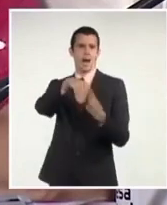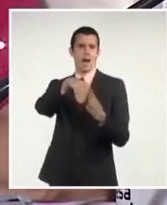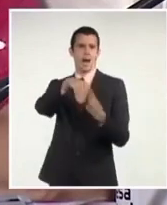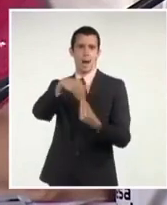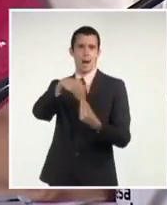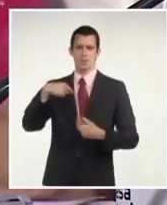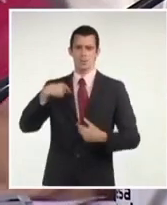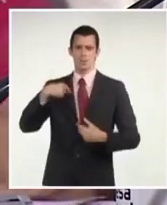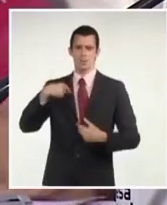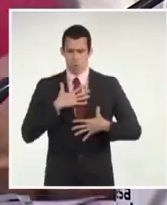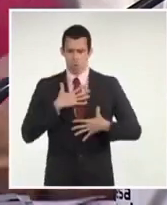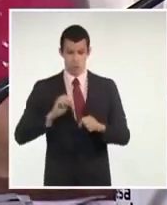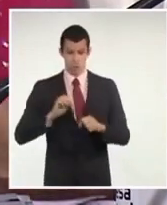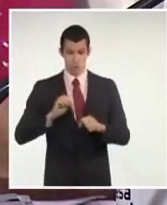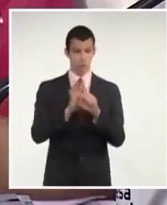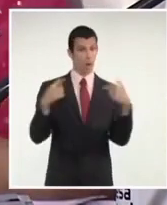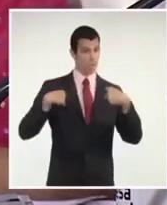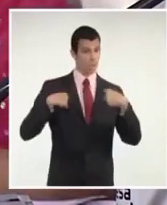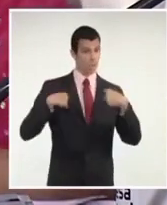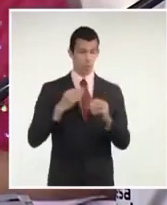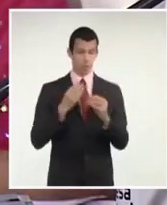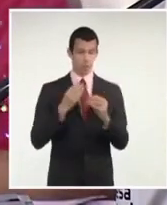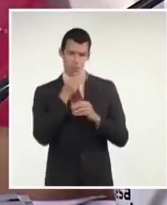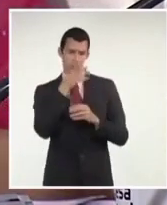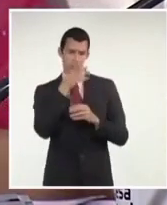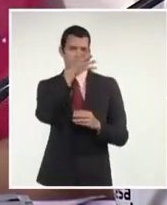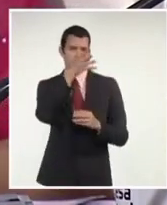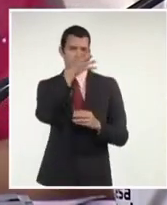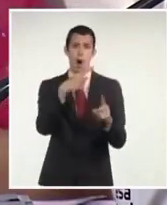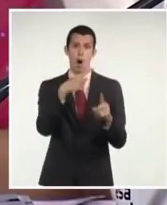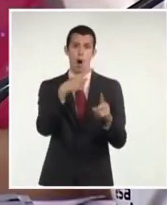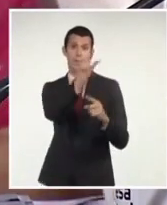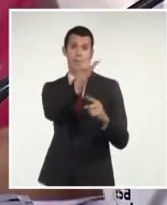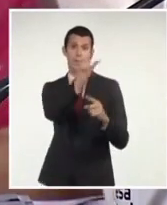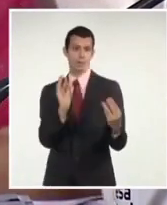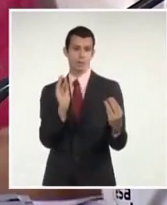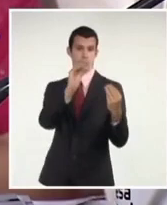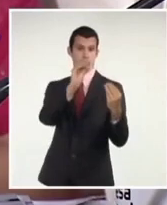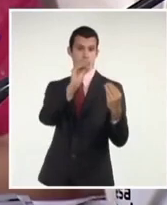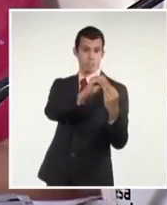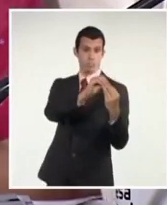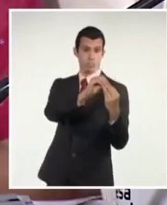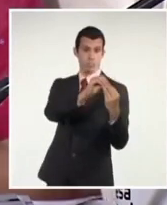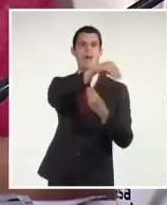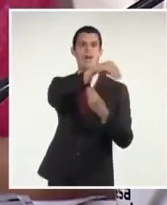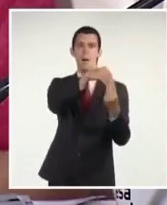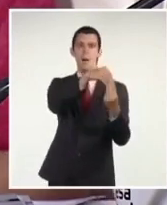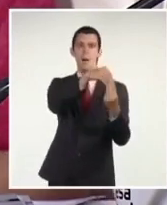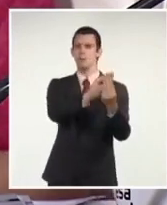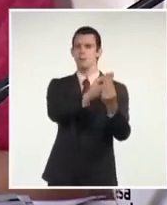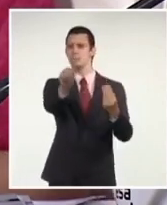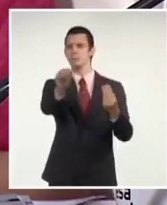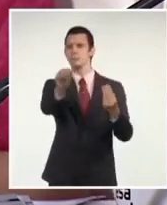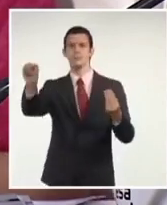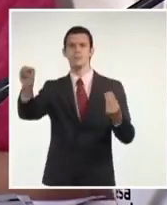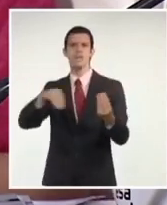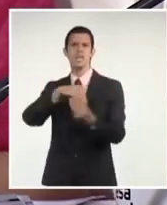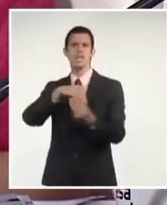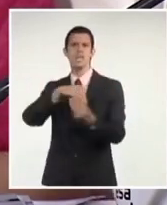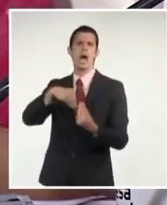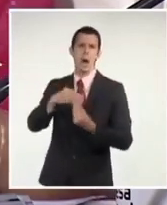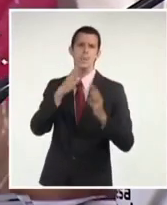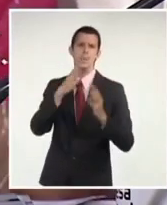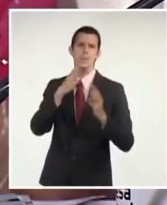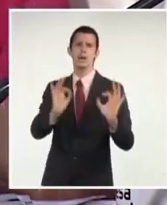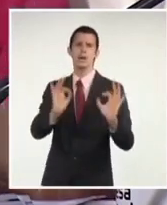mundial. Pero también en el 20, en septiembre, y también a veces me preguntan el origen